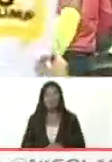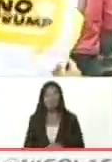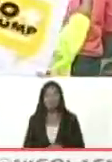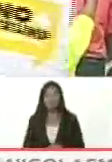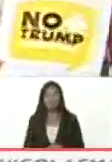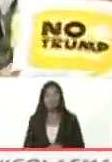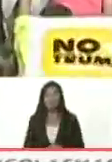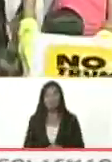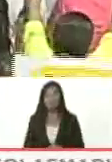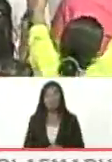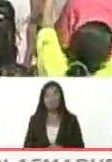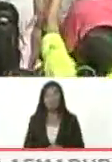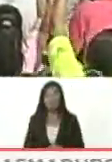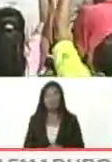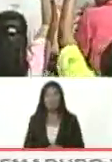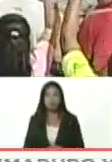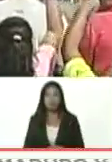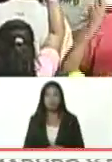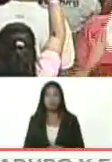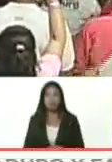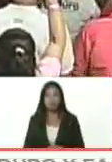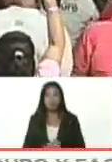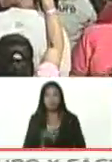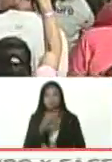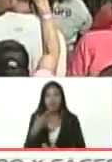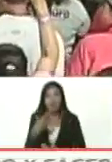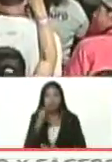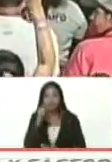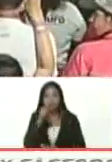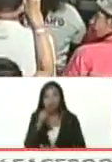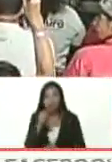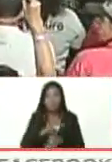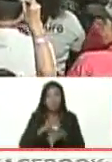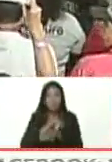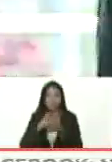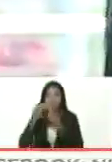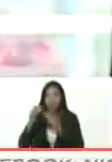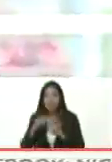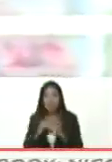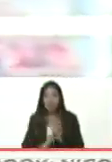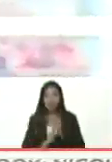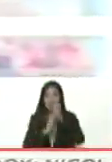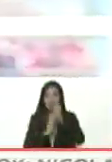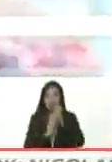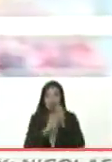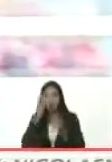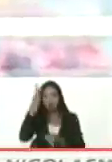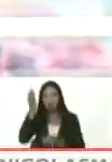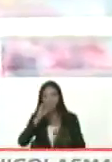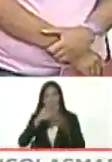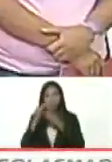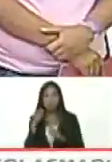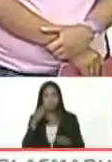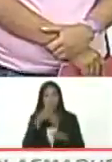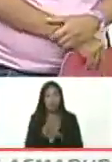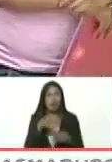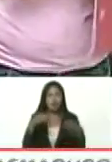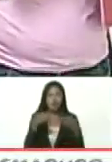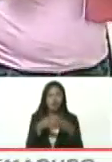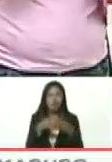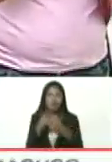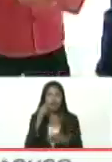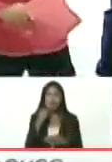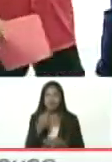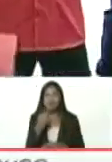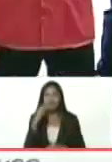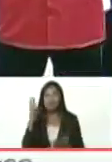que, Blanca, me garantizas que líderes de los consejos comunales vayan a esa reunión para que digan